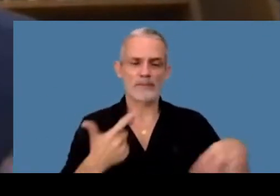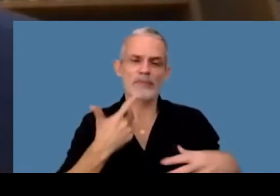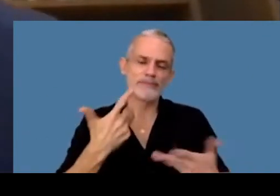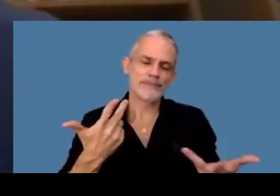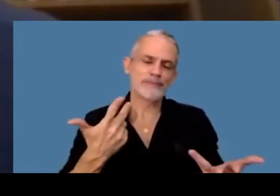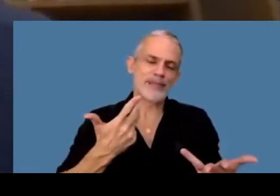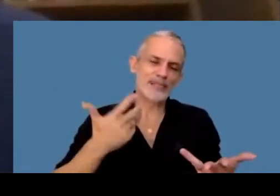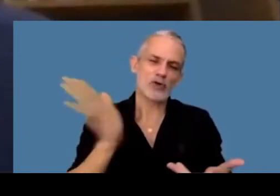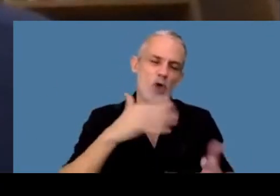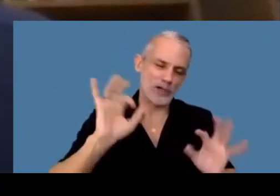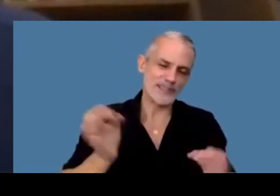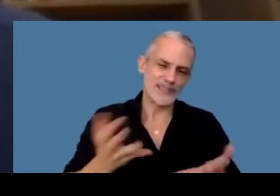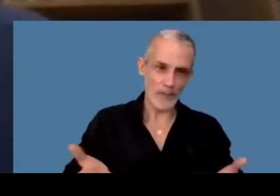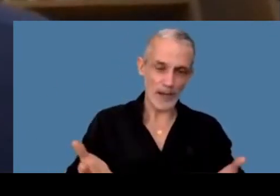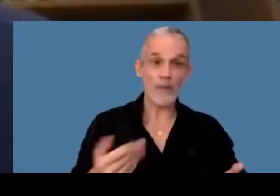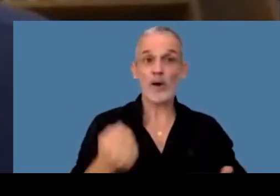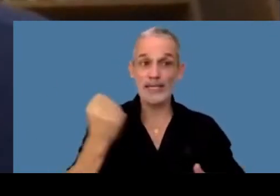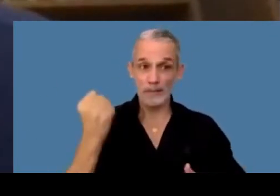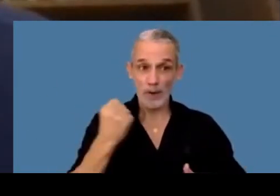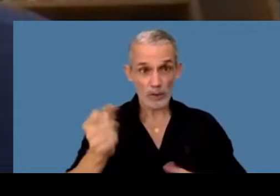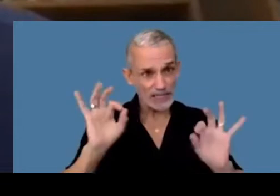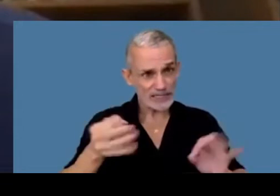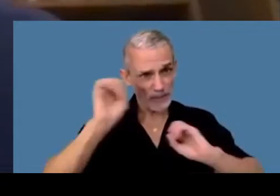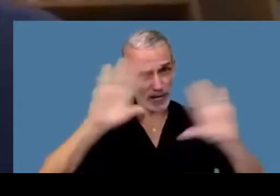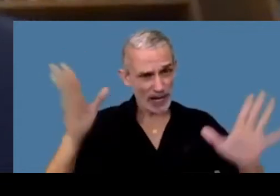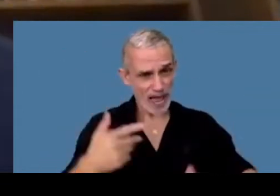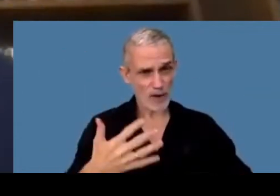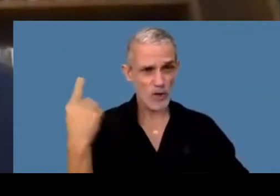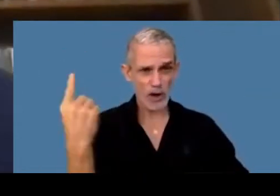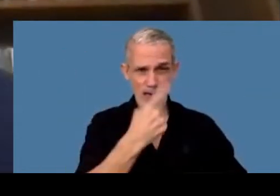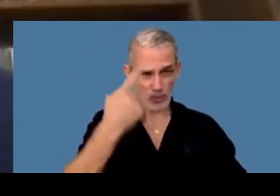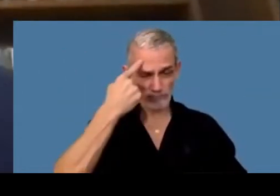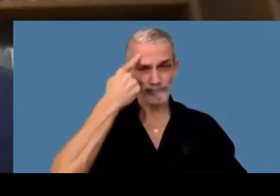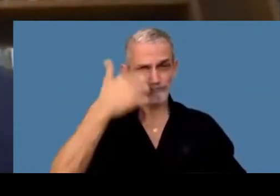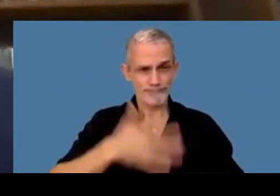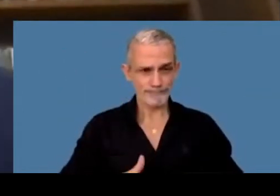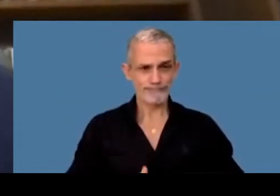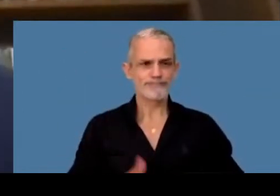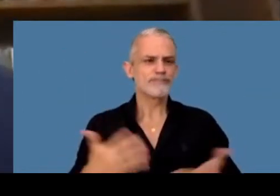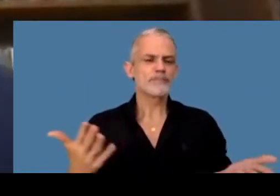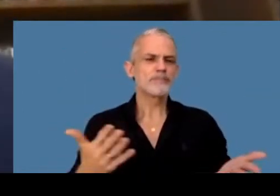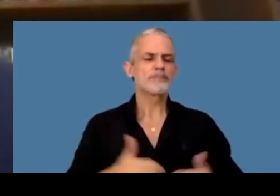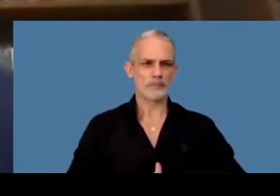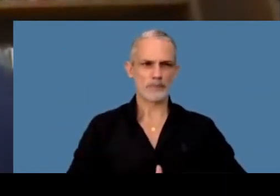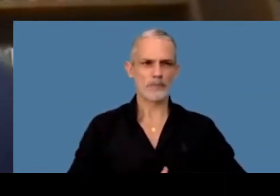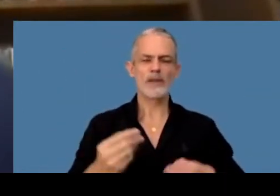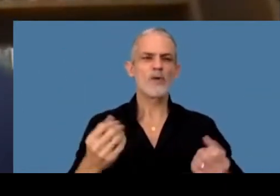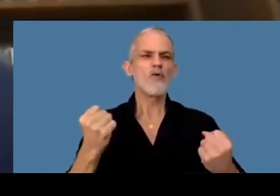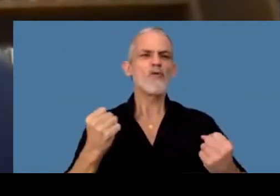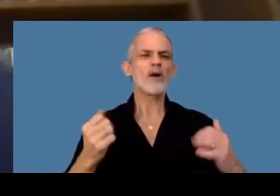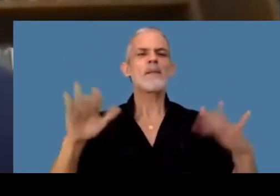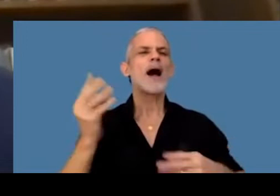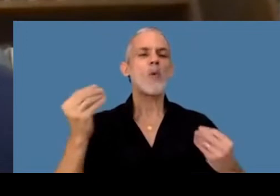pero es fundamental tenerlo bien en claro. A ver, ¿qué es más fuerte? ¿La de la sucursal mía donde